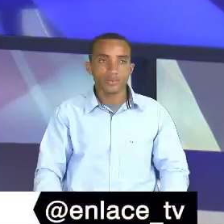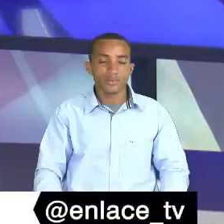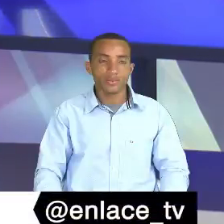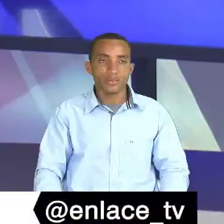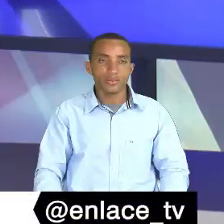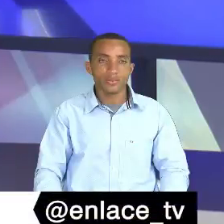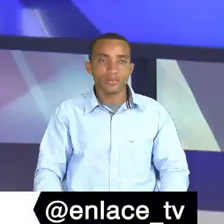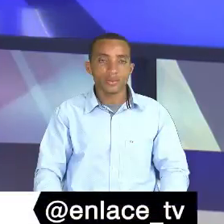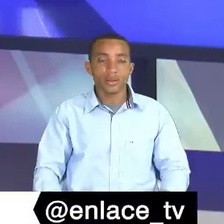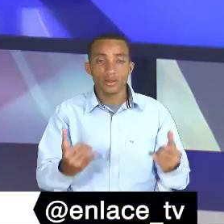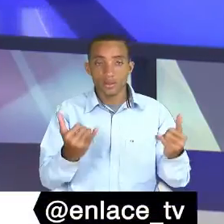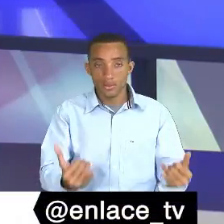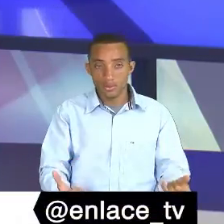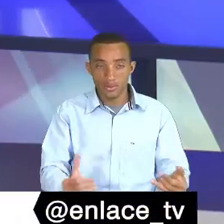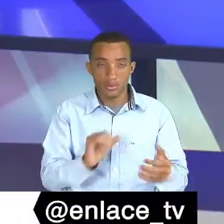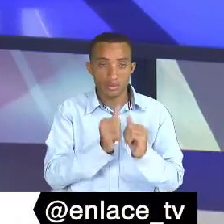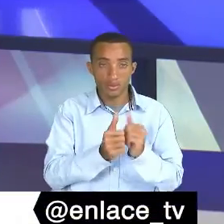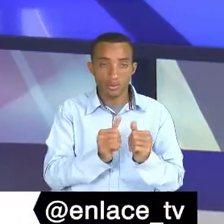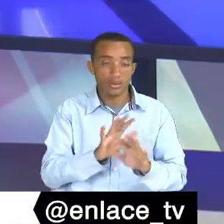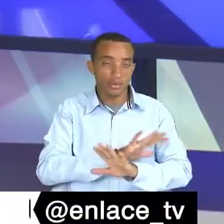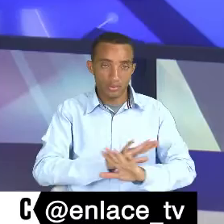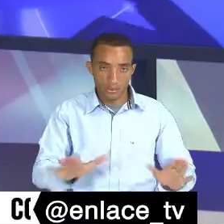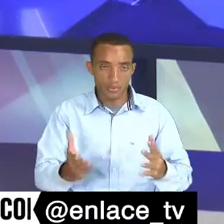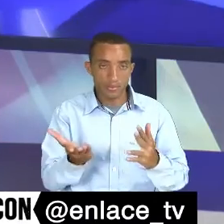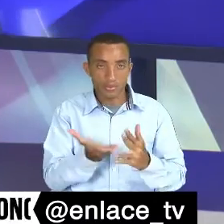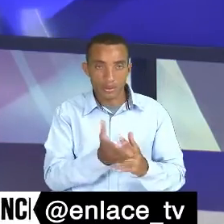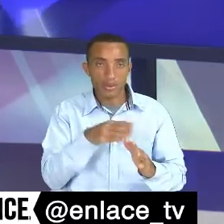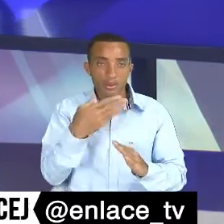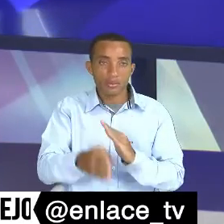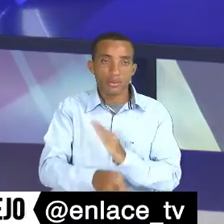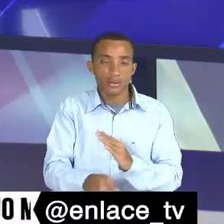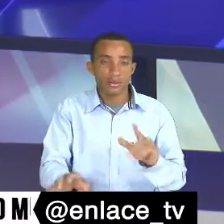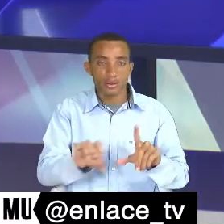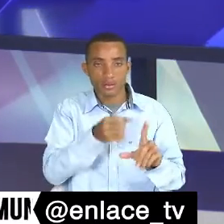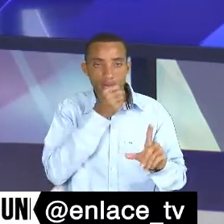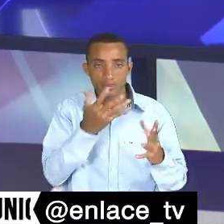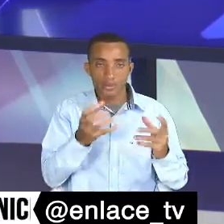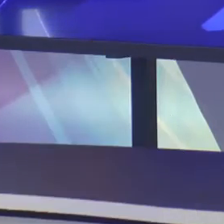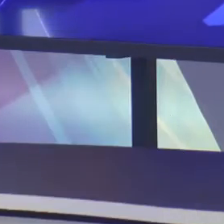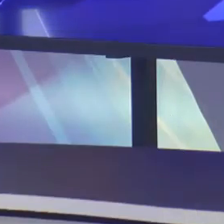Por ahora es todo en deportes, hacemos una pausa, ya regresamos al noticiero que usted quiere ver.